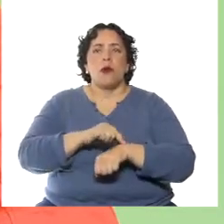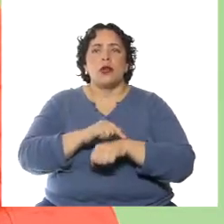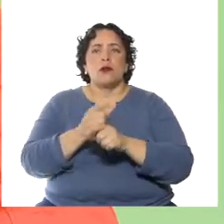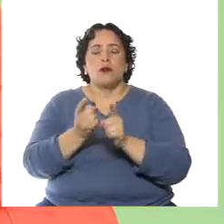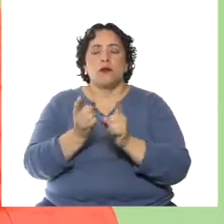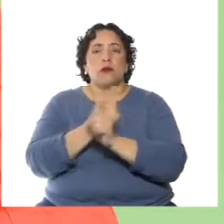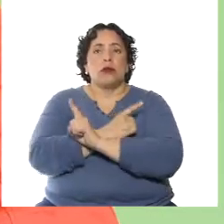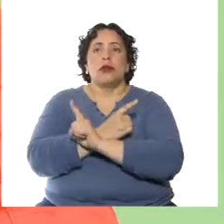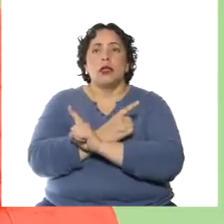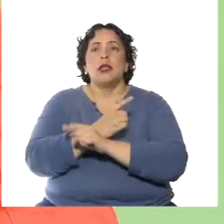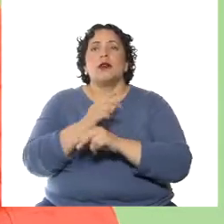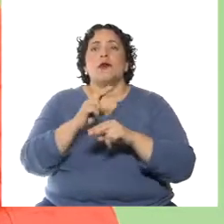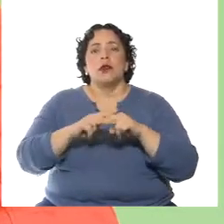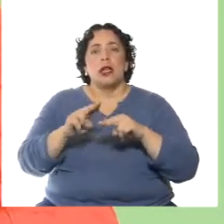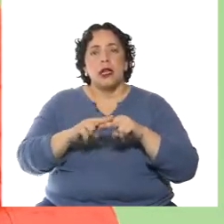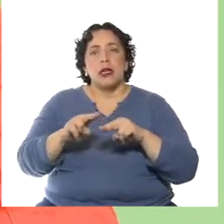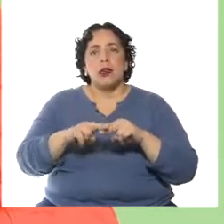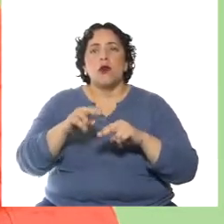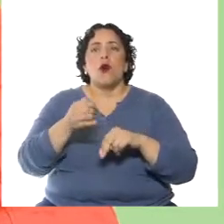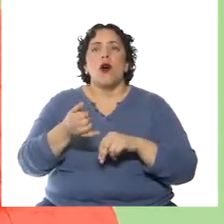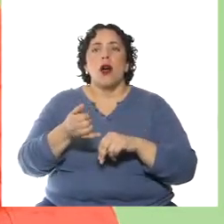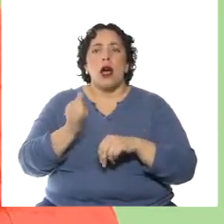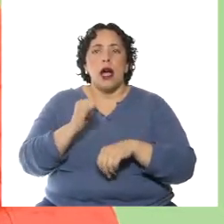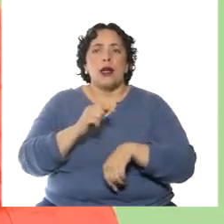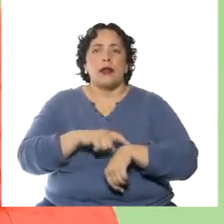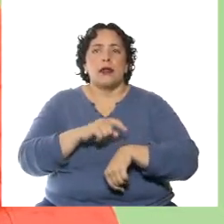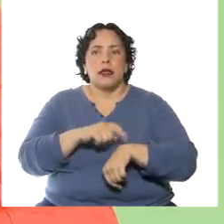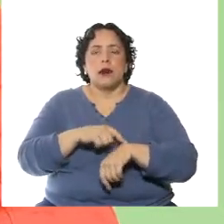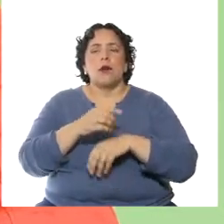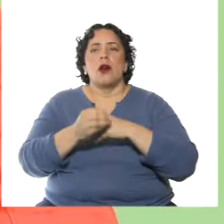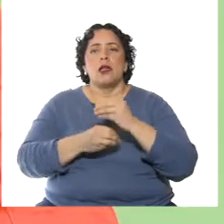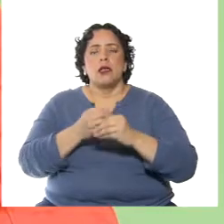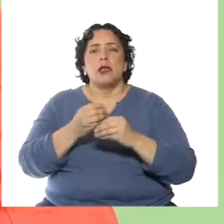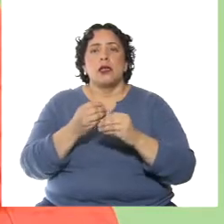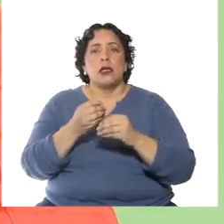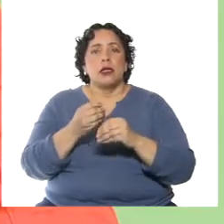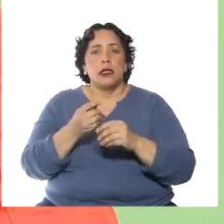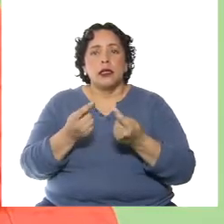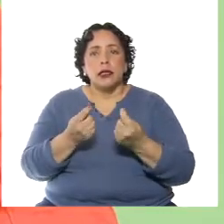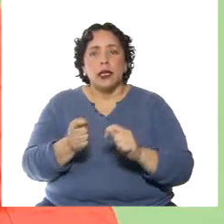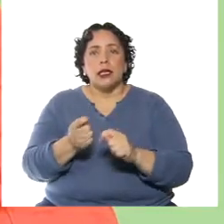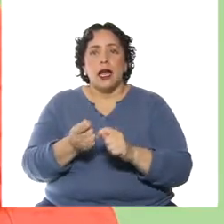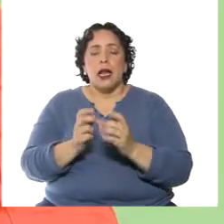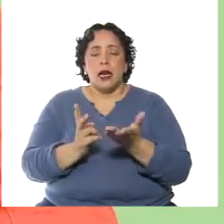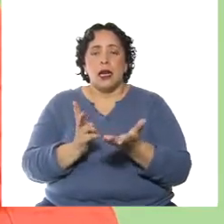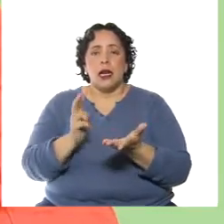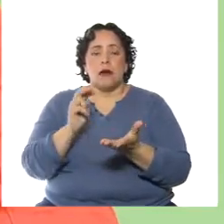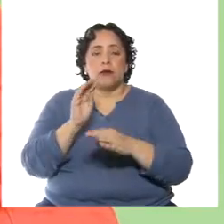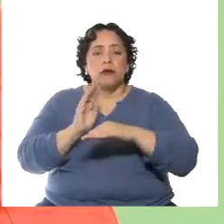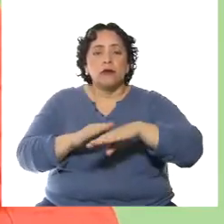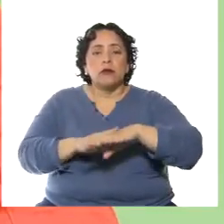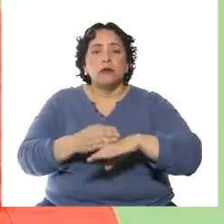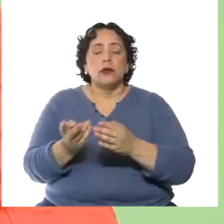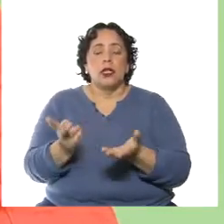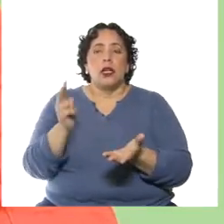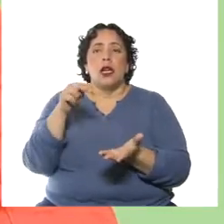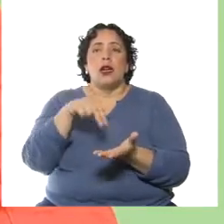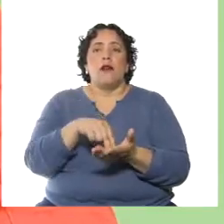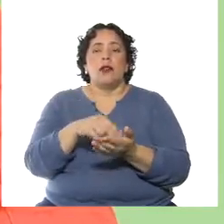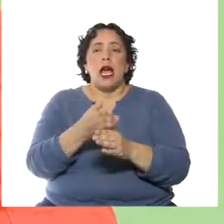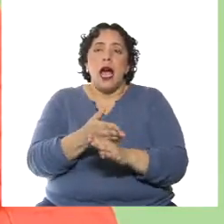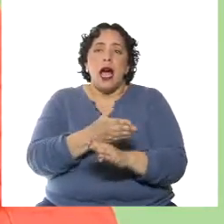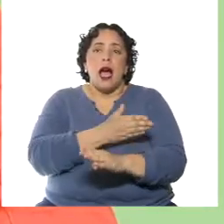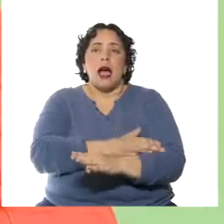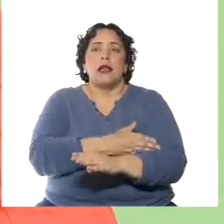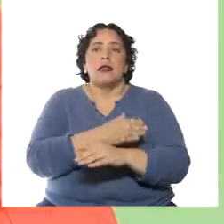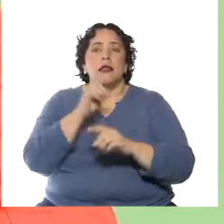que la niña o el niño tenga tiempo para hacerlo. Por ejemplo, trata de levantarlo o levantarlo un poco antes. Si tú quieres